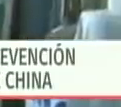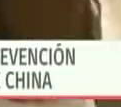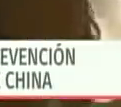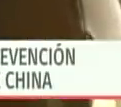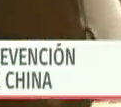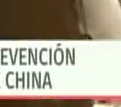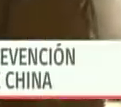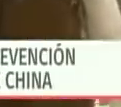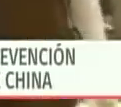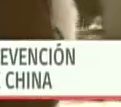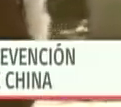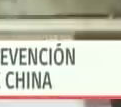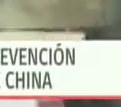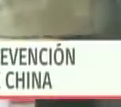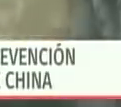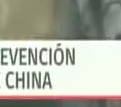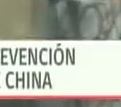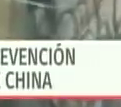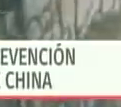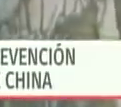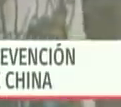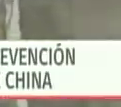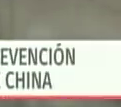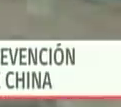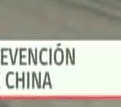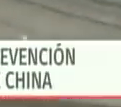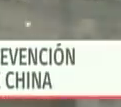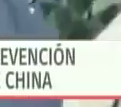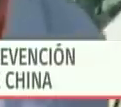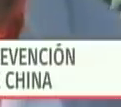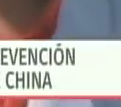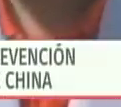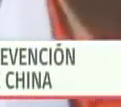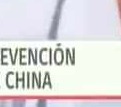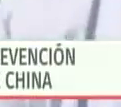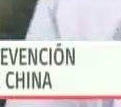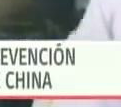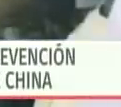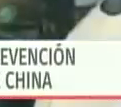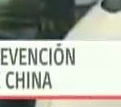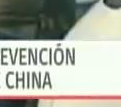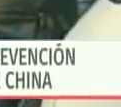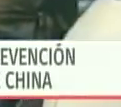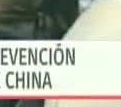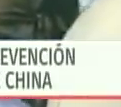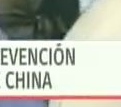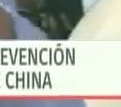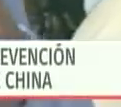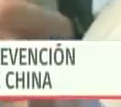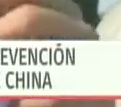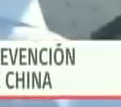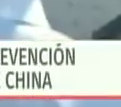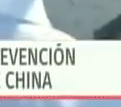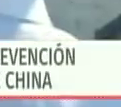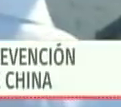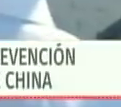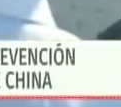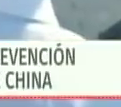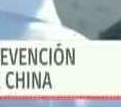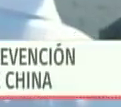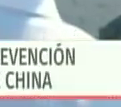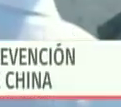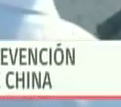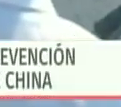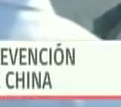no aumentan aceleradamente. La recomendación de nosotros es detectar cuanto antes el origen de la pandemia,